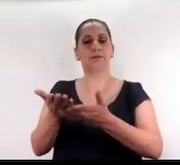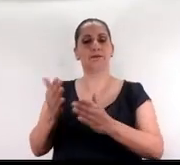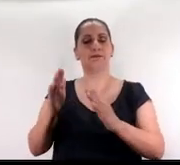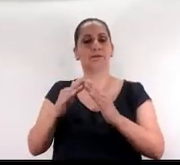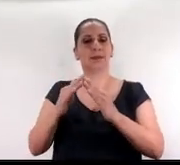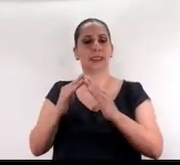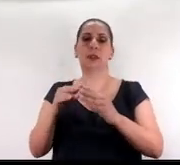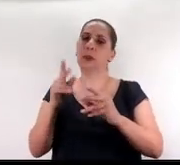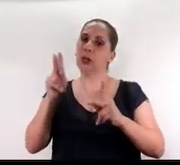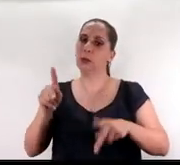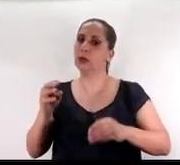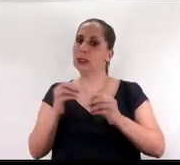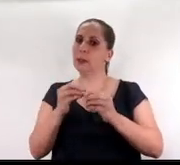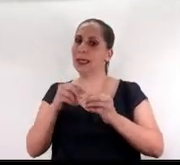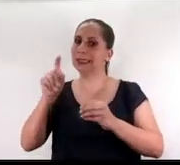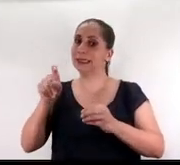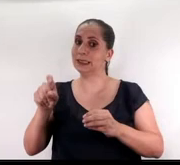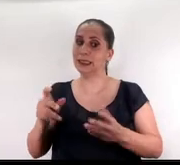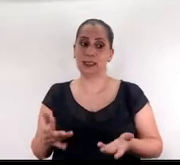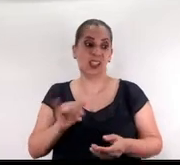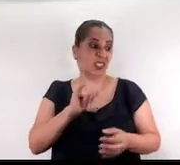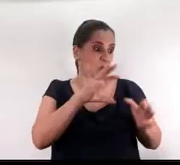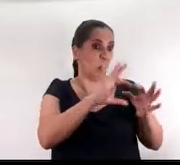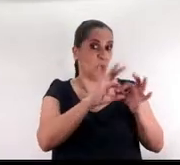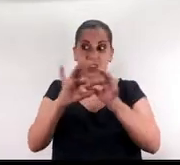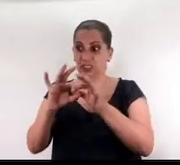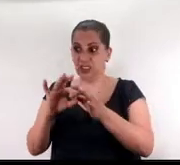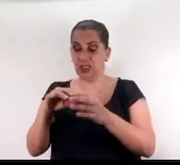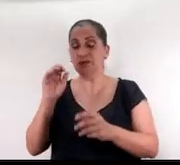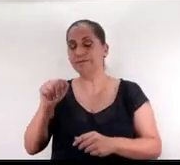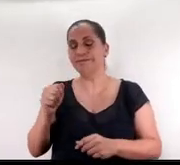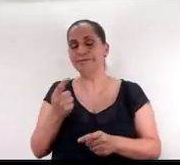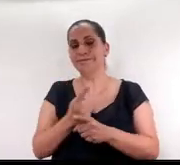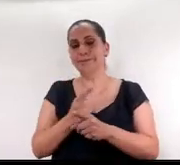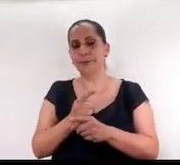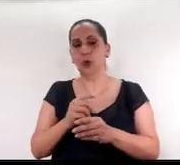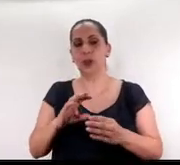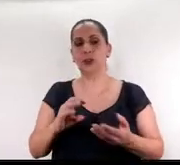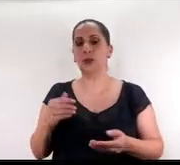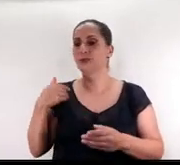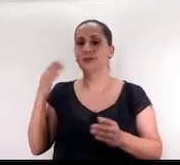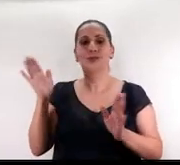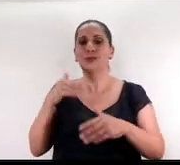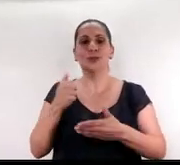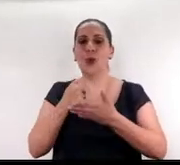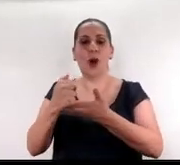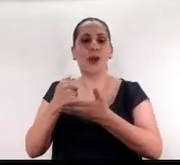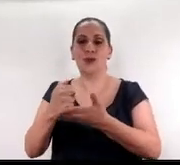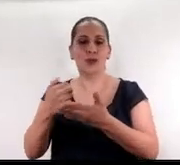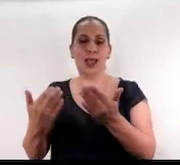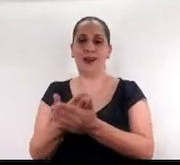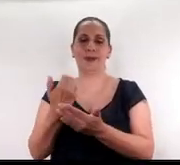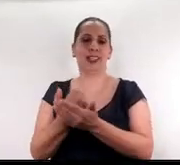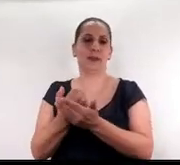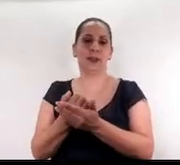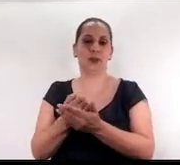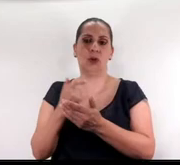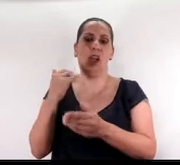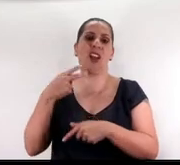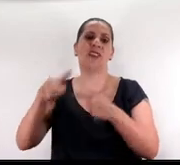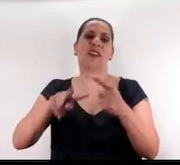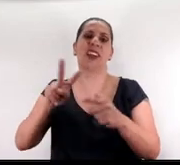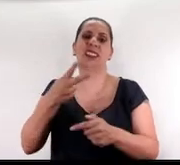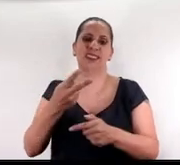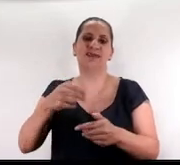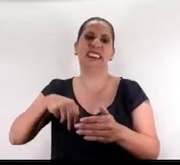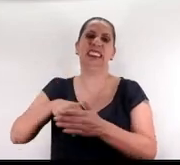todo para los más necesitados. Se convierte en una cadena. Sí, así es. Lejos de ayudar a la reactivación, más bien la frena.